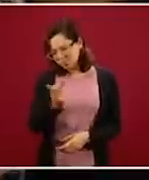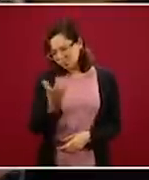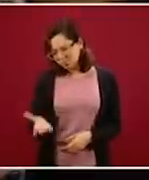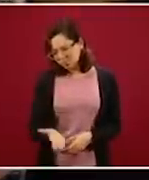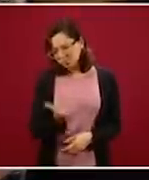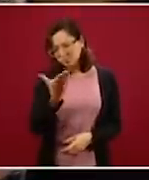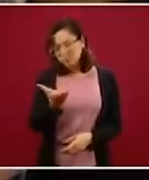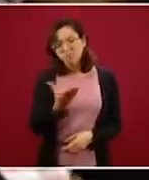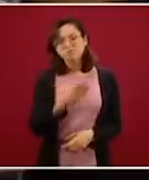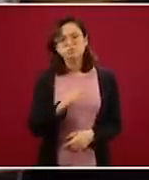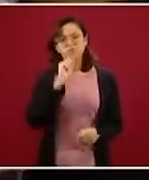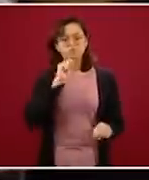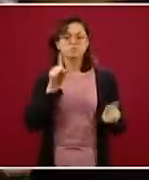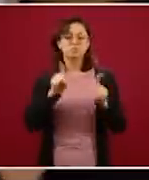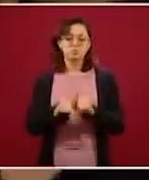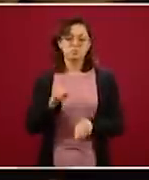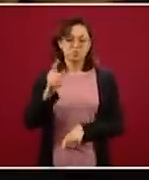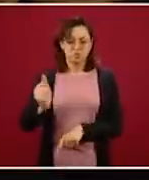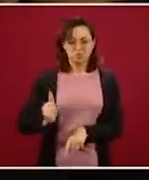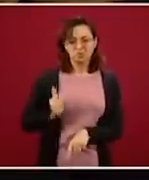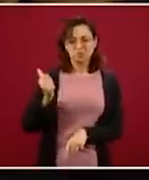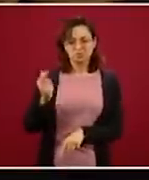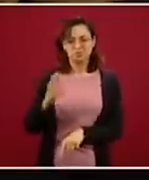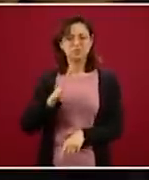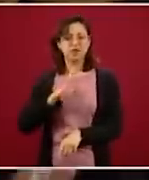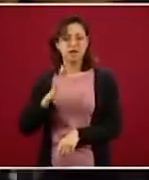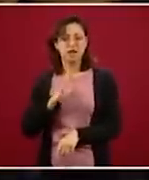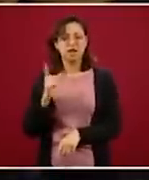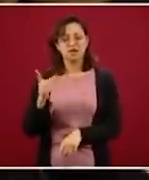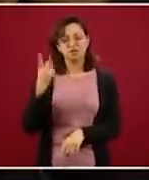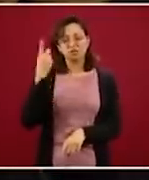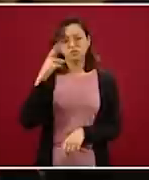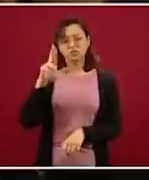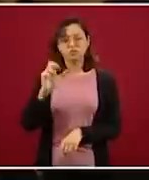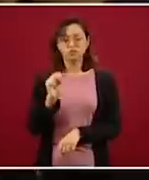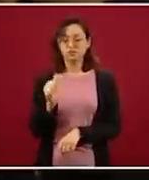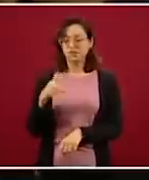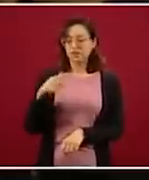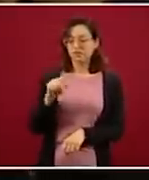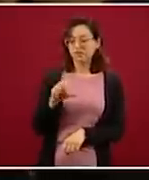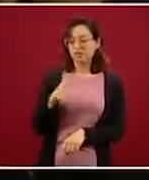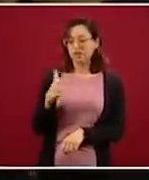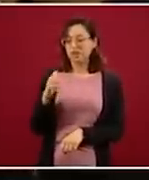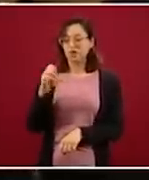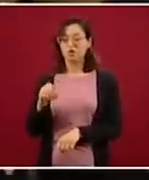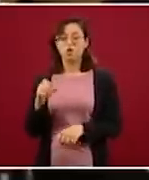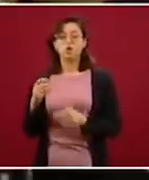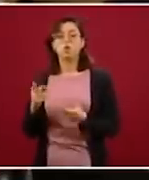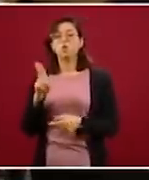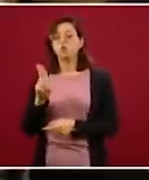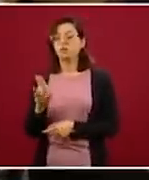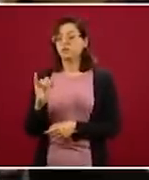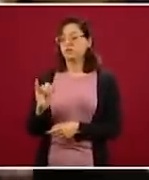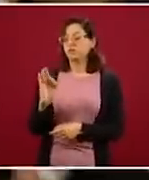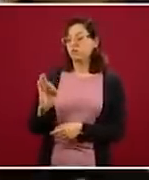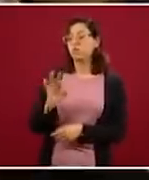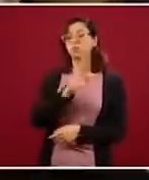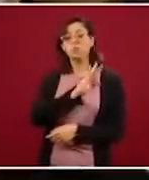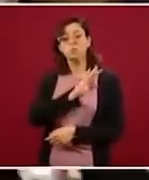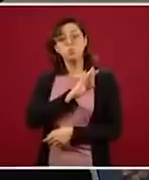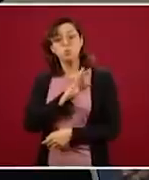le pregunto, y ahora aprovechando que está el doctor Santiago Nieto, si la Unidad de Inteligencia Financiera puede o